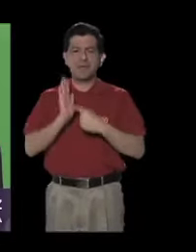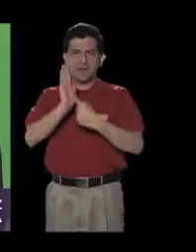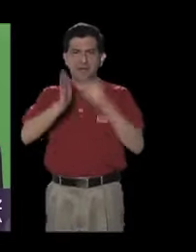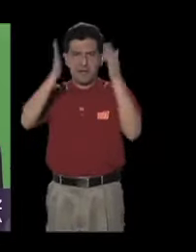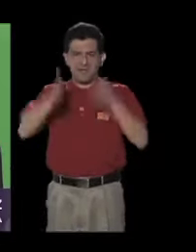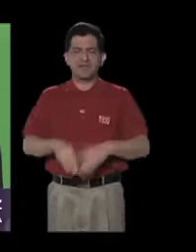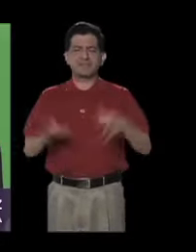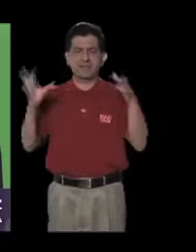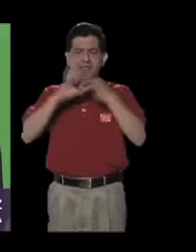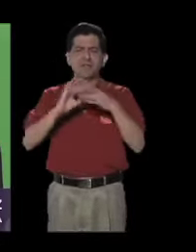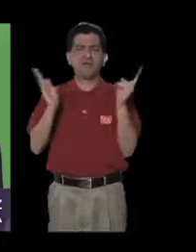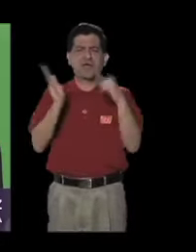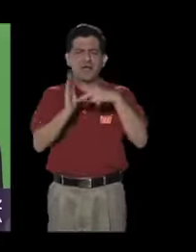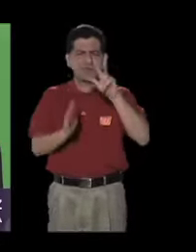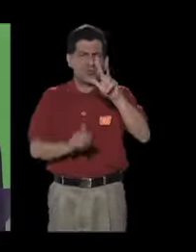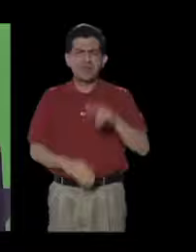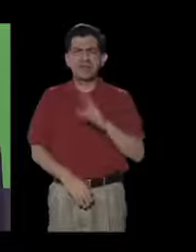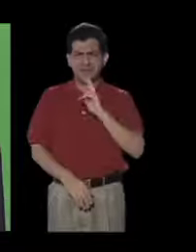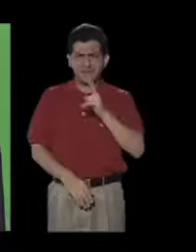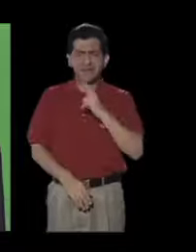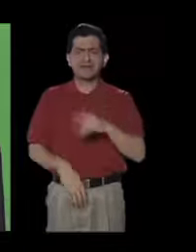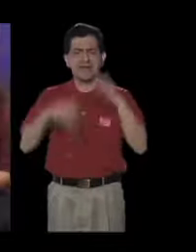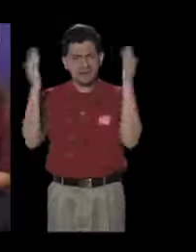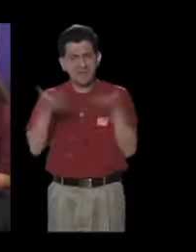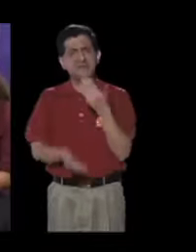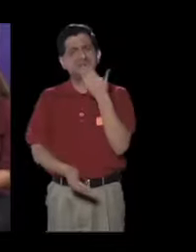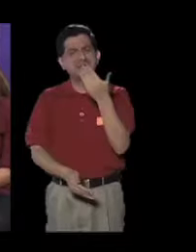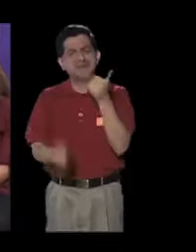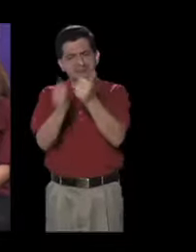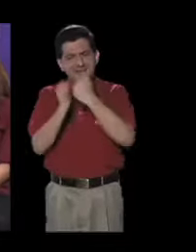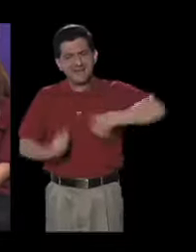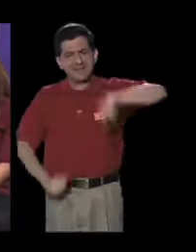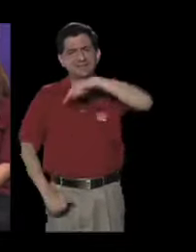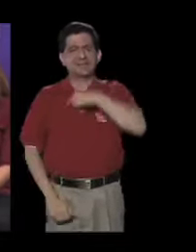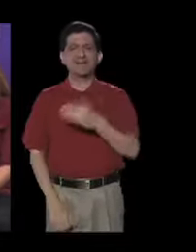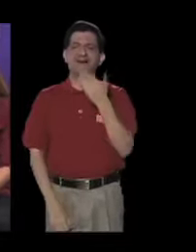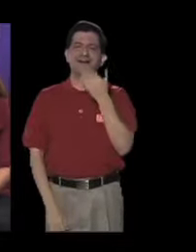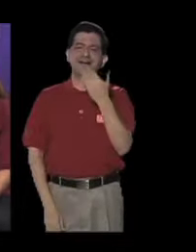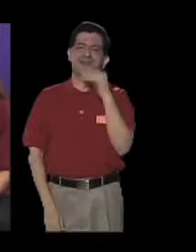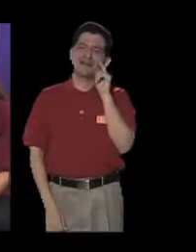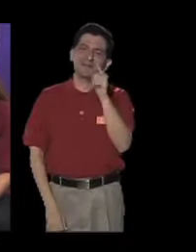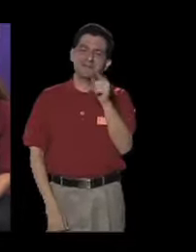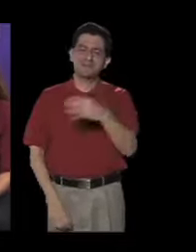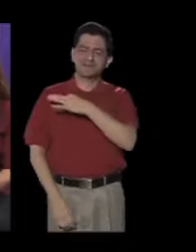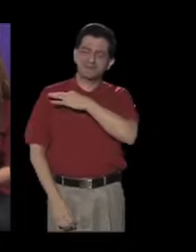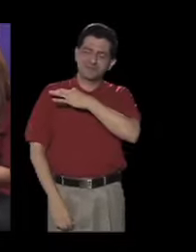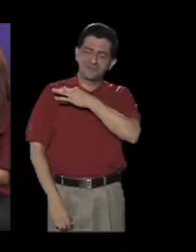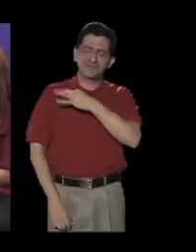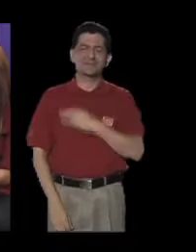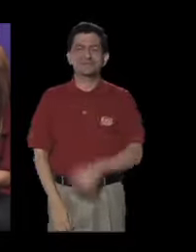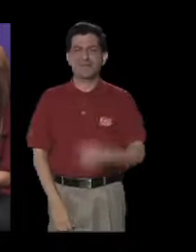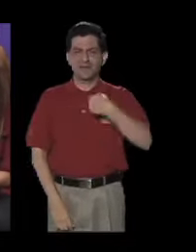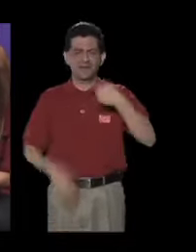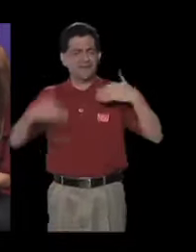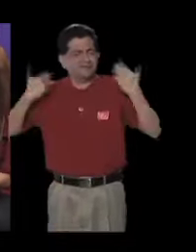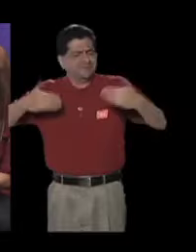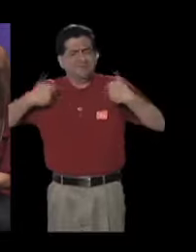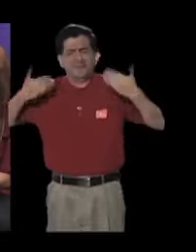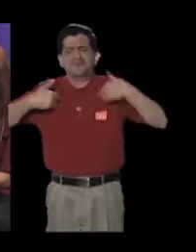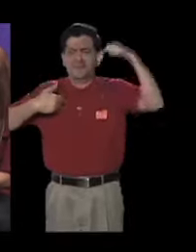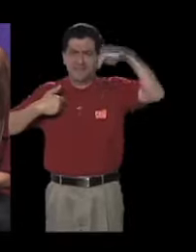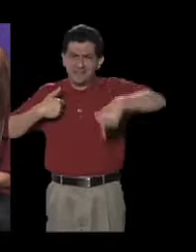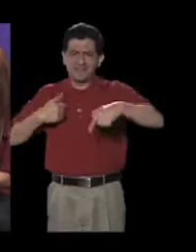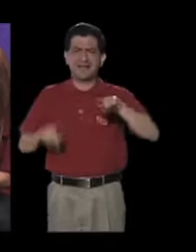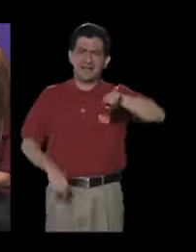la primera presentadora de Nexos allá por el 2003, ¿verdad, Catalina? Bienvenida y muchísimas gracias por acompañarnos. No, muchísimas gracias a ustedes por invitarme. Para mí es una